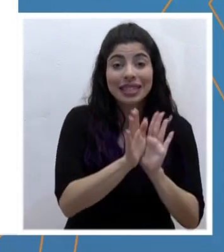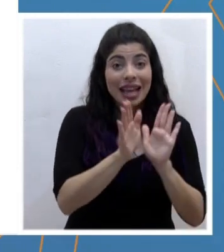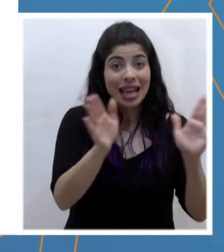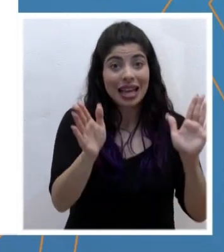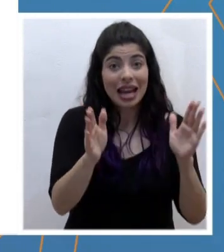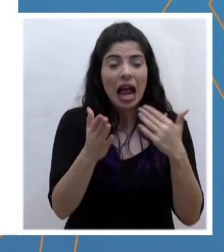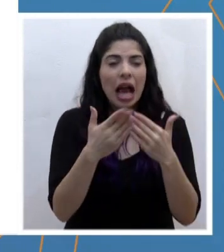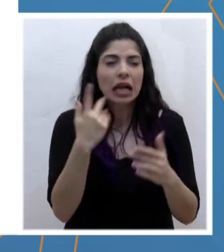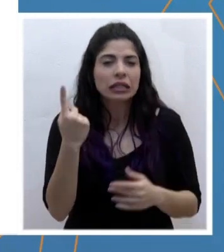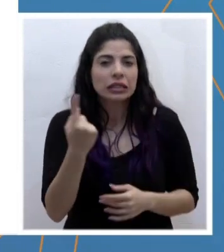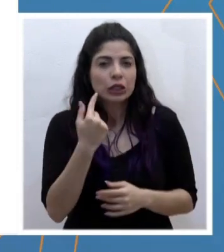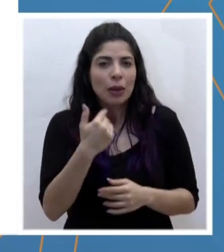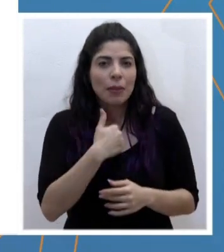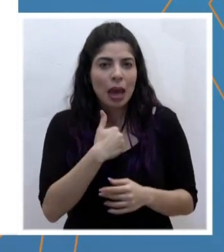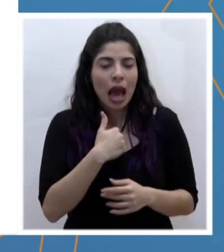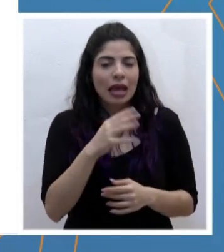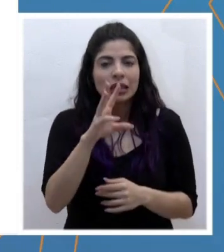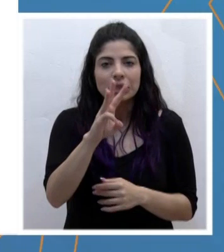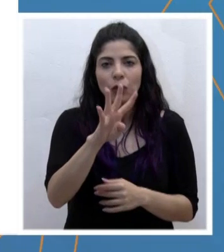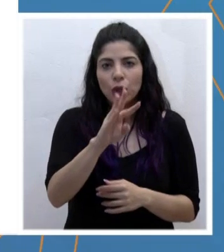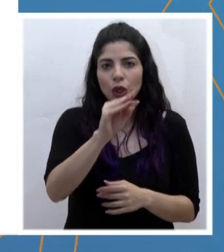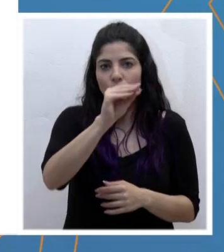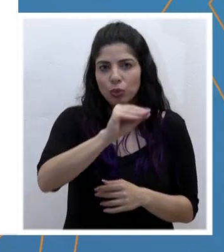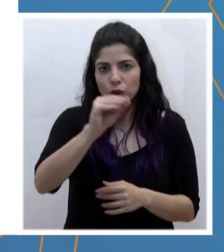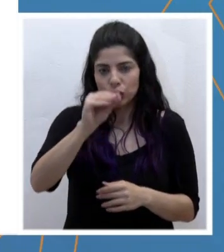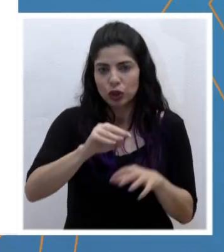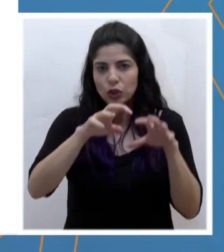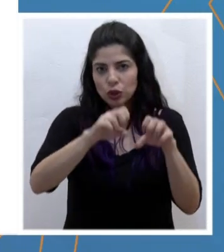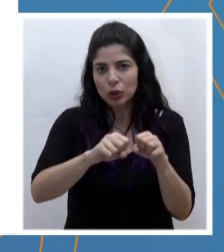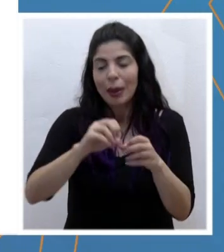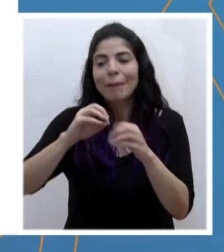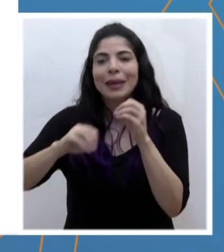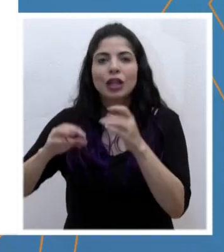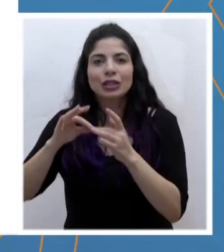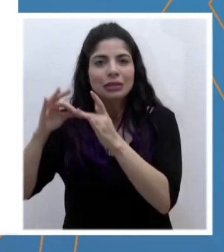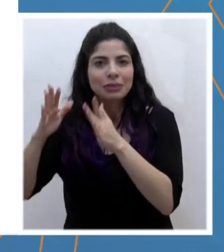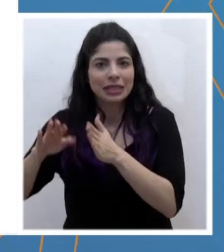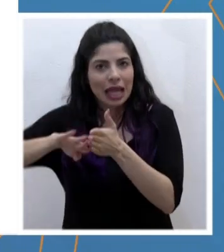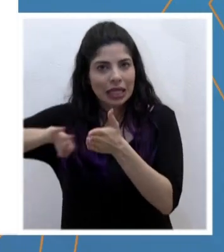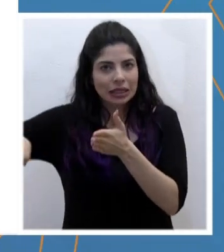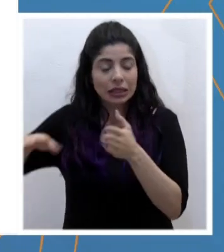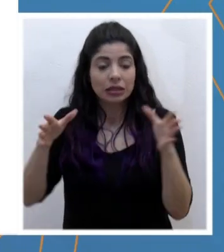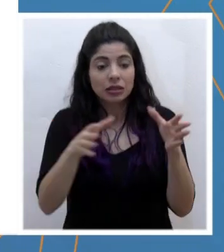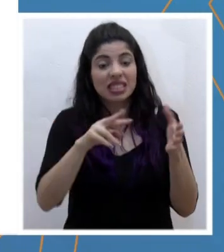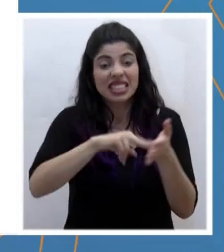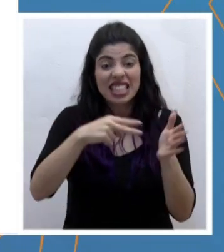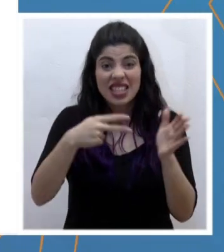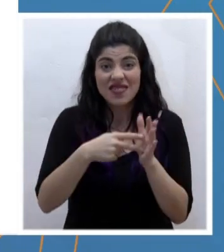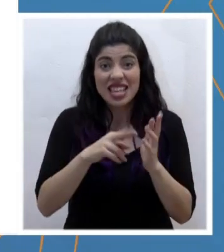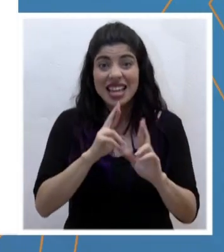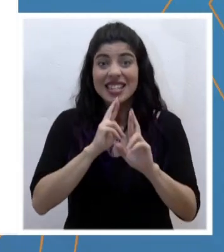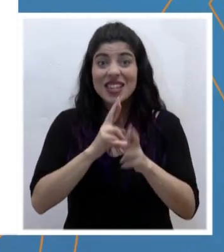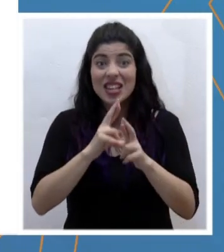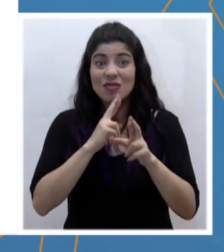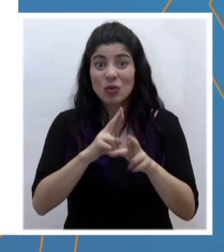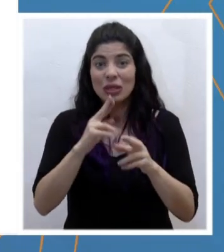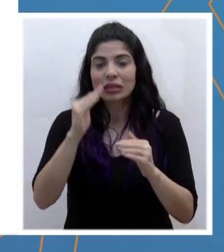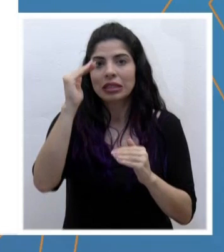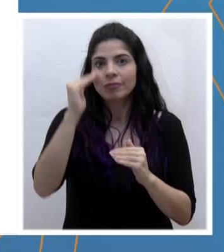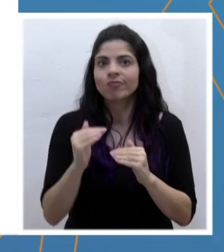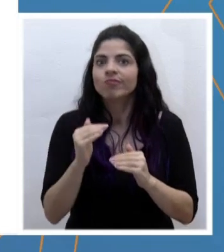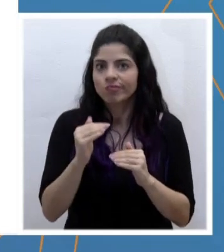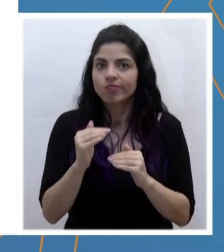cuenta usualmente con un 64% de ocupación. Esta situación reduce la capacidad de respuesta